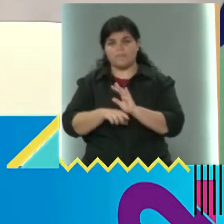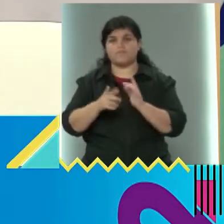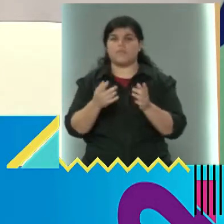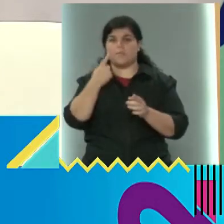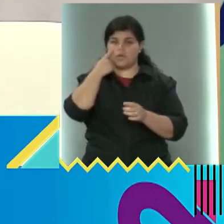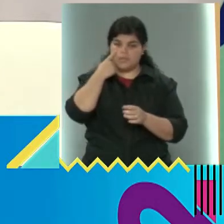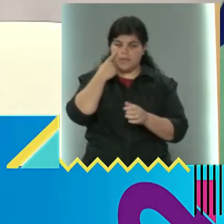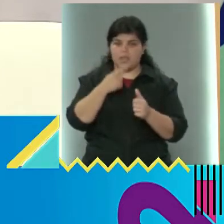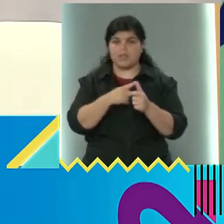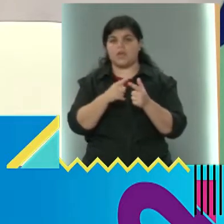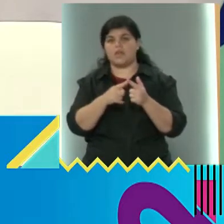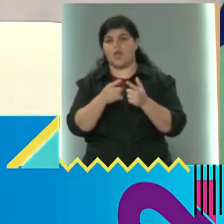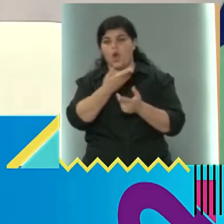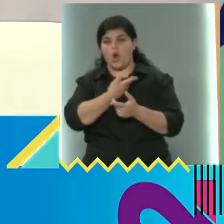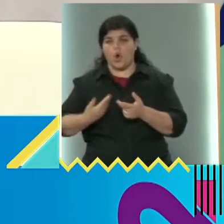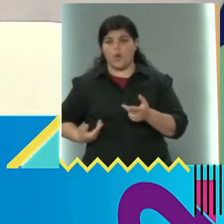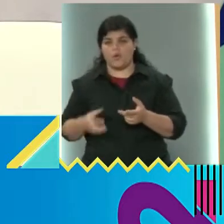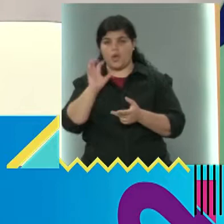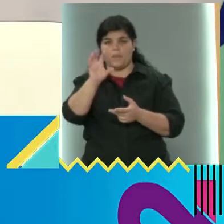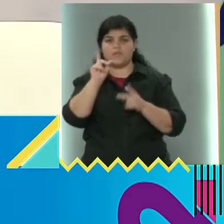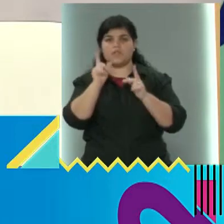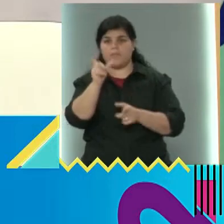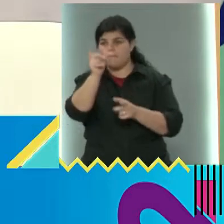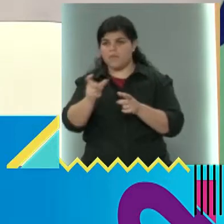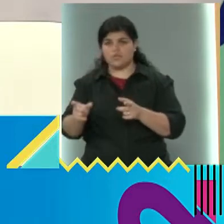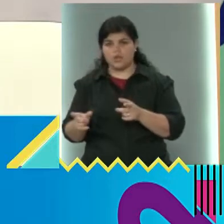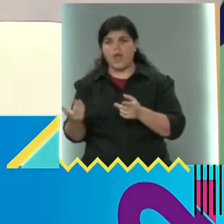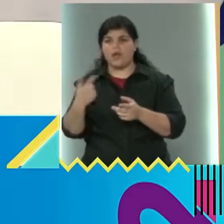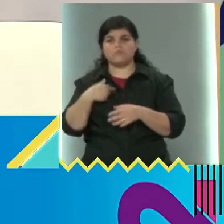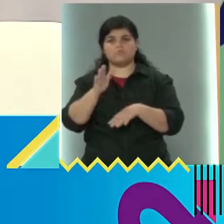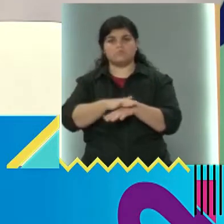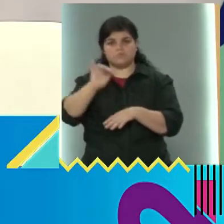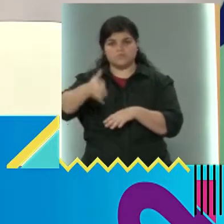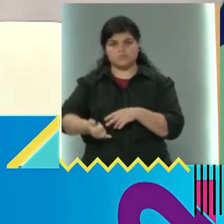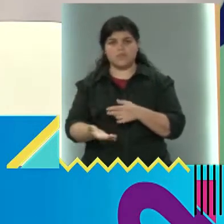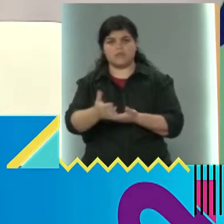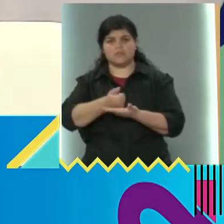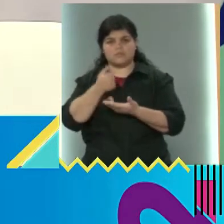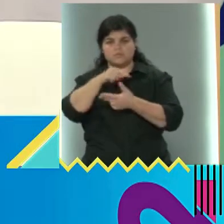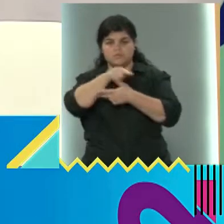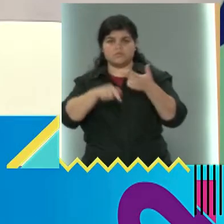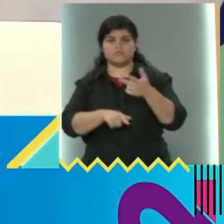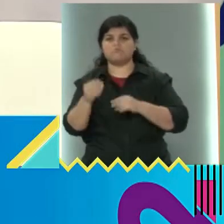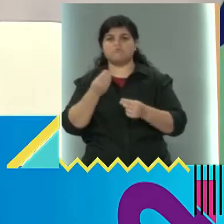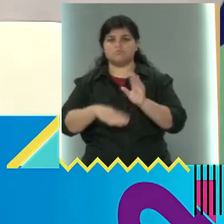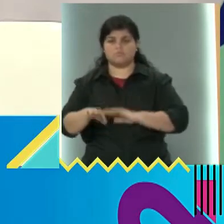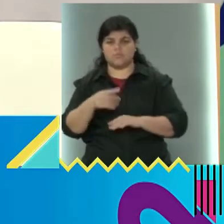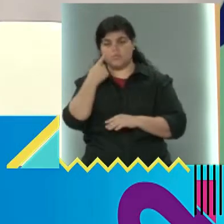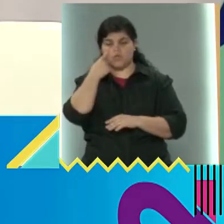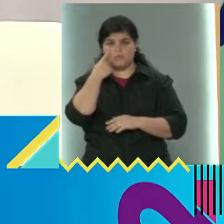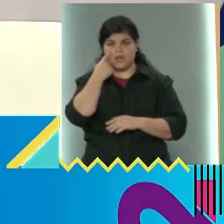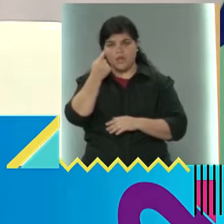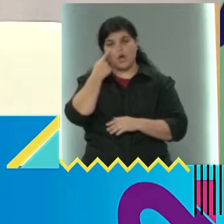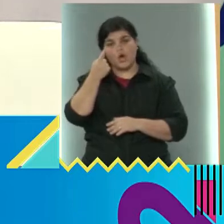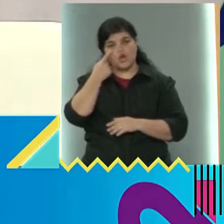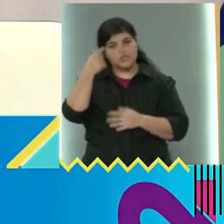entre el gobierno de la provincia y la gente, que la gente se involucre. Entonces, las 3 acciones, ¿cuáles serían? Los municipios, conocer